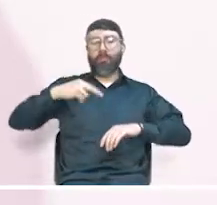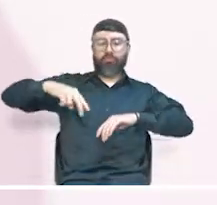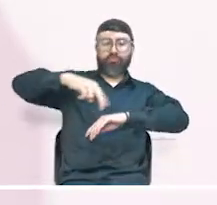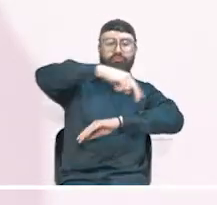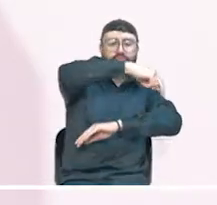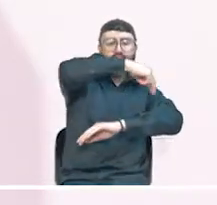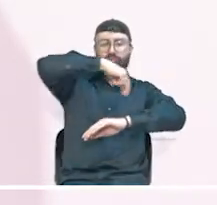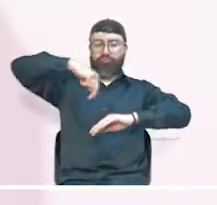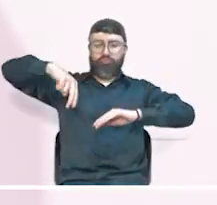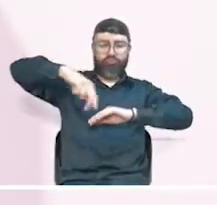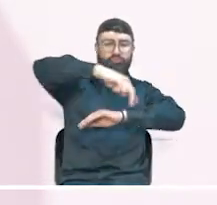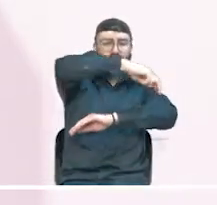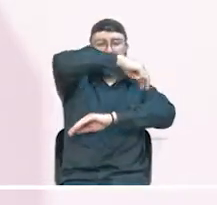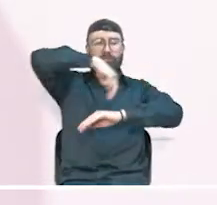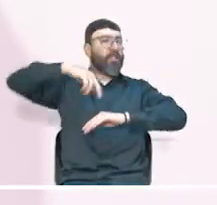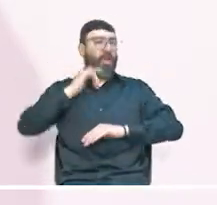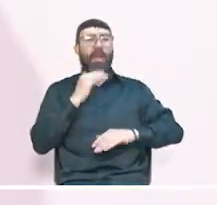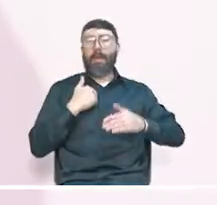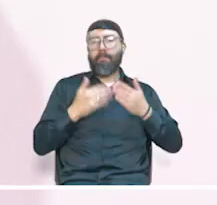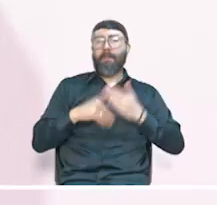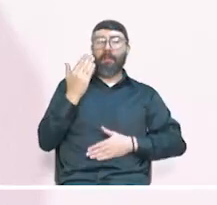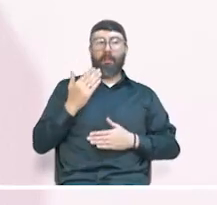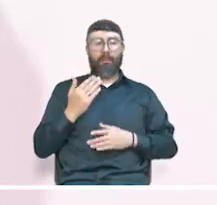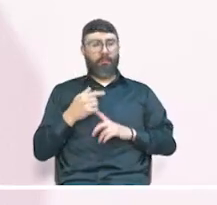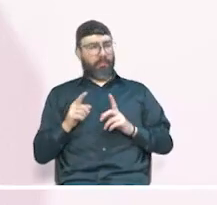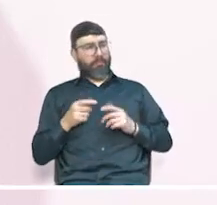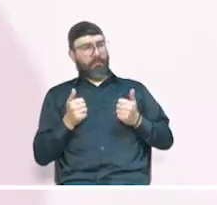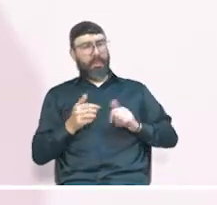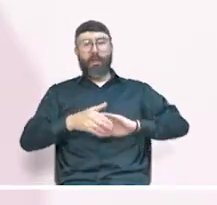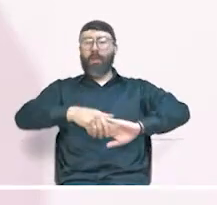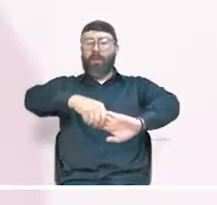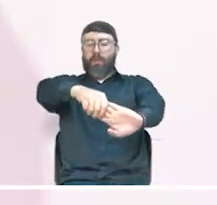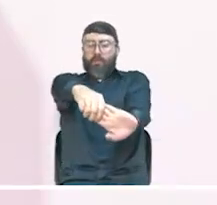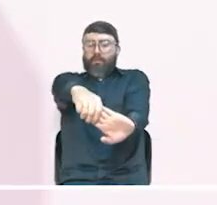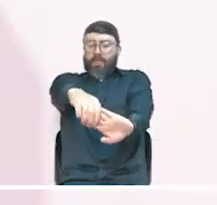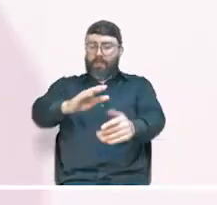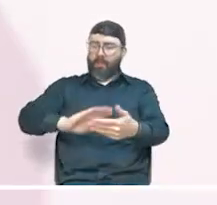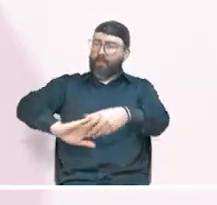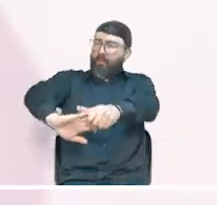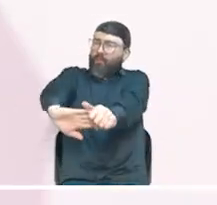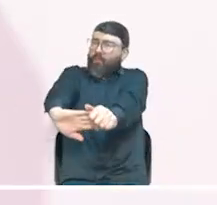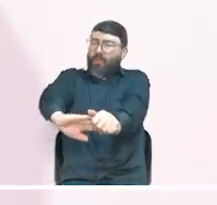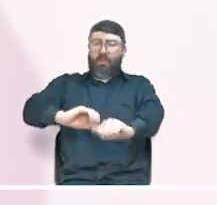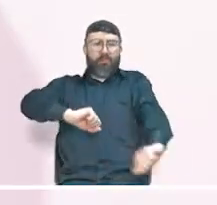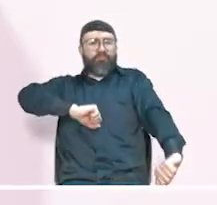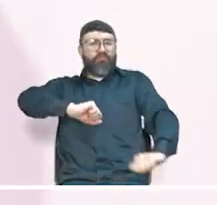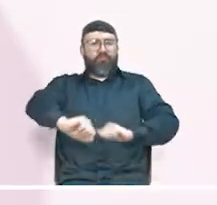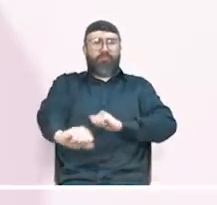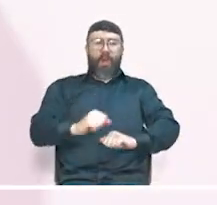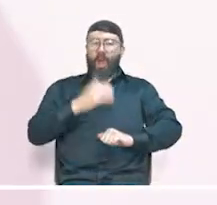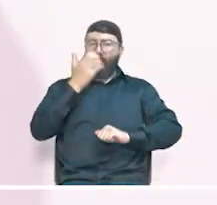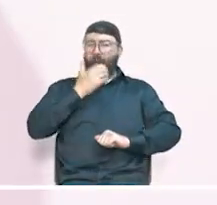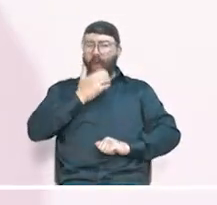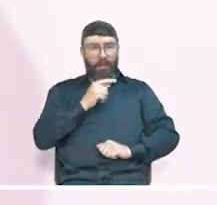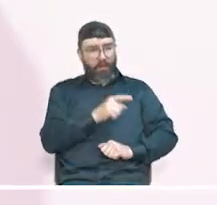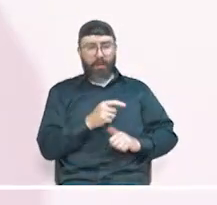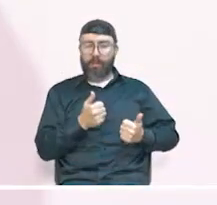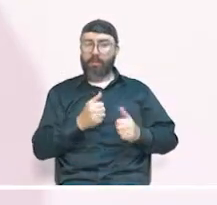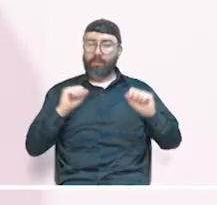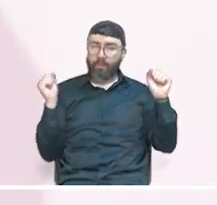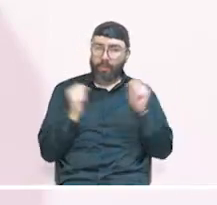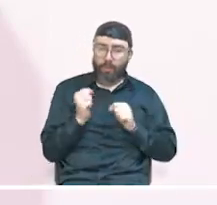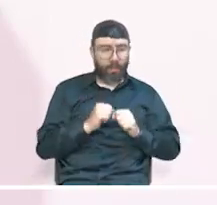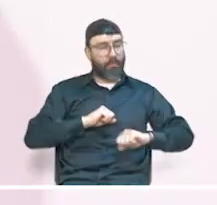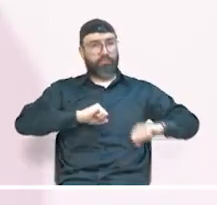y listo, y entonces empiezan, pero realmente no tienen una rutina de estiramiento, una rutina de calentamiento, entrenamiento, enfriamiento y